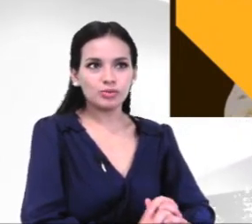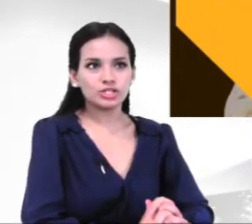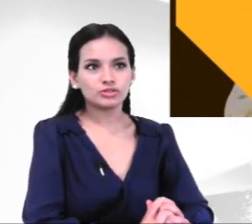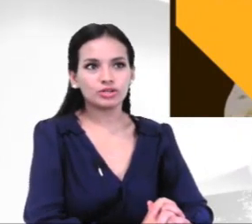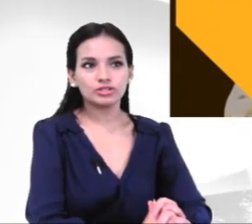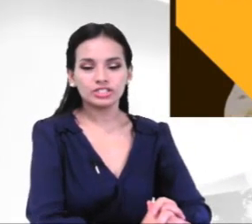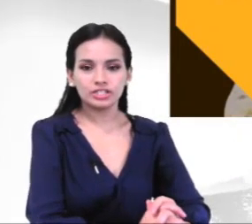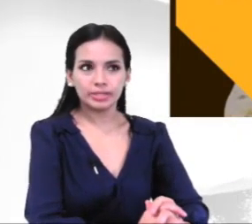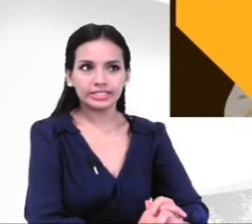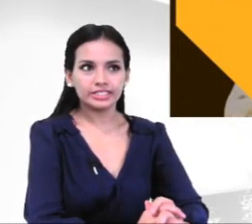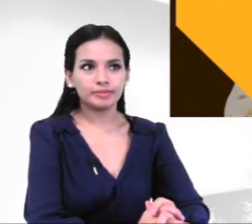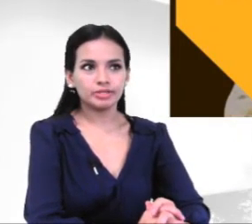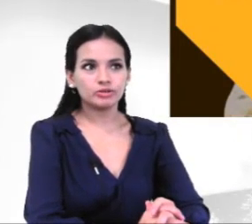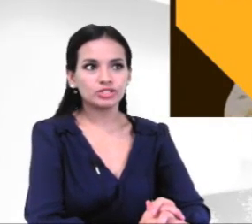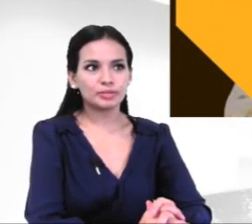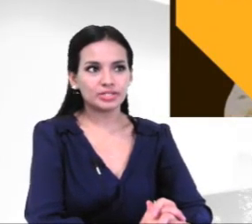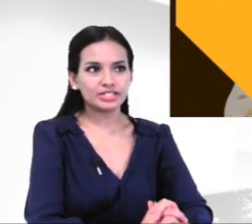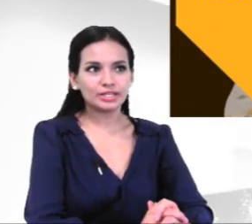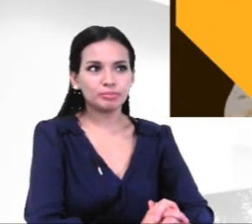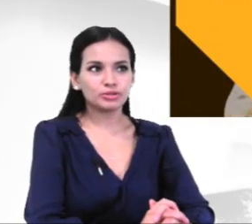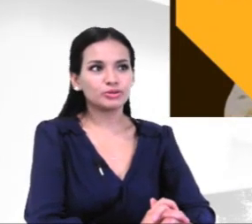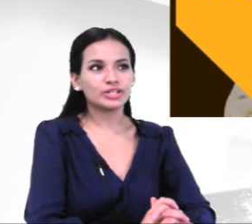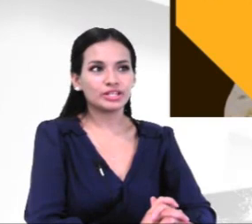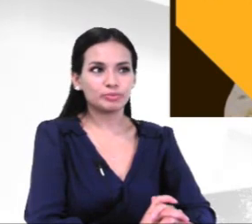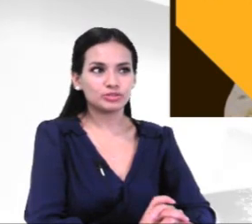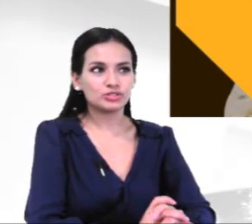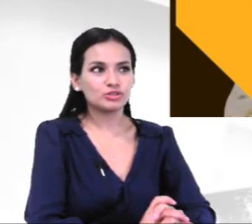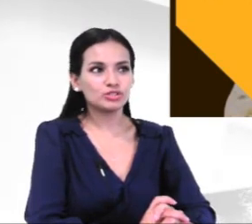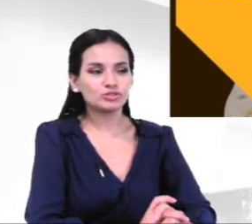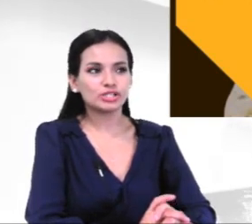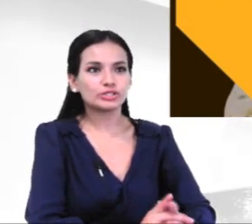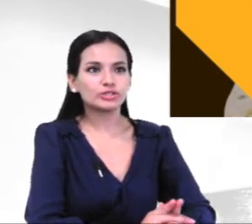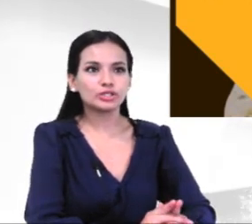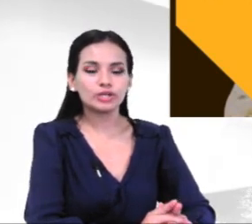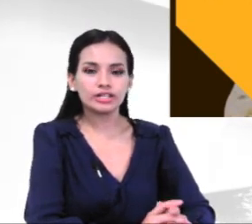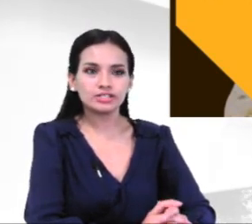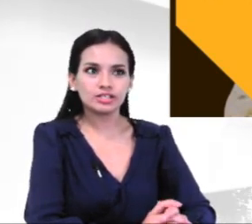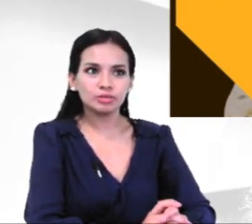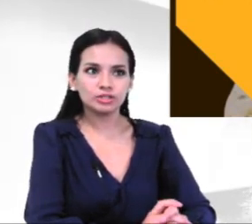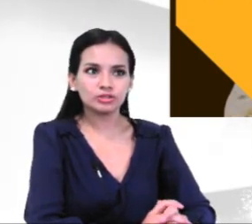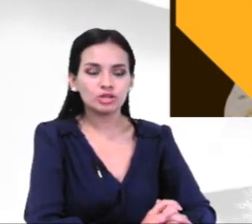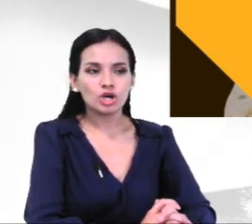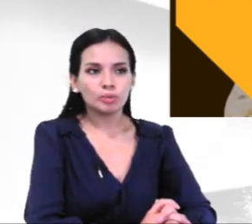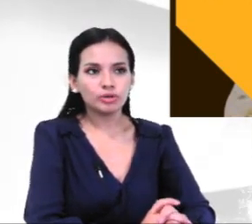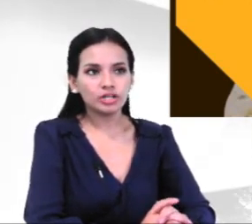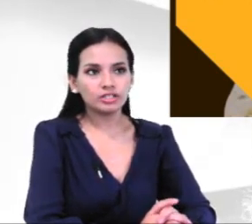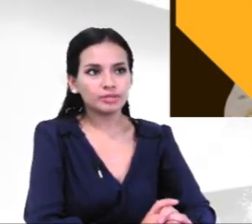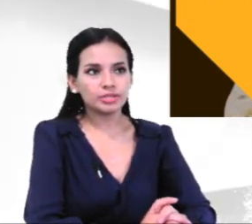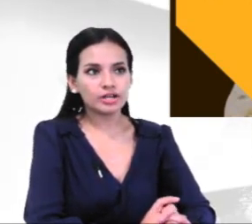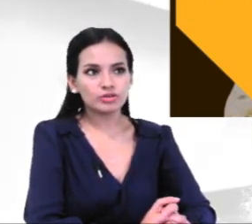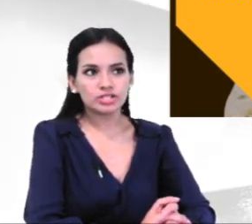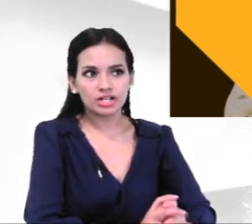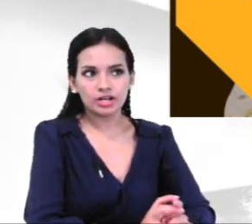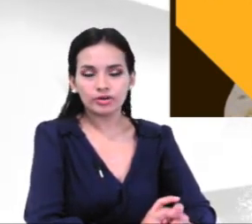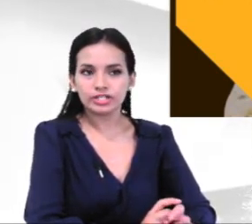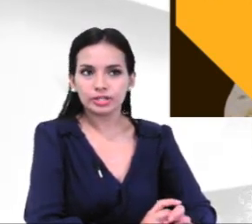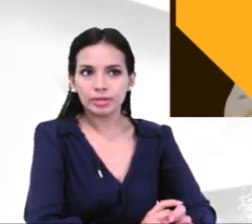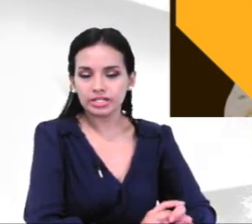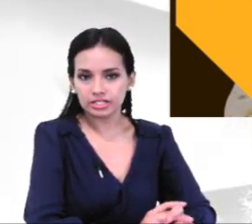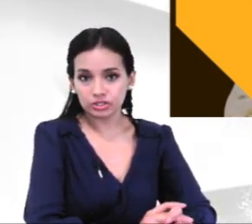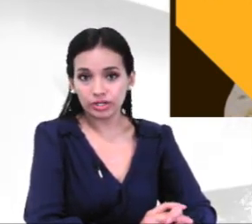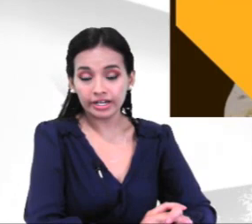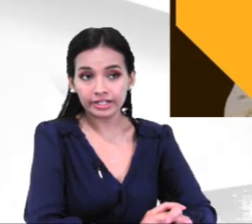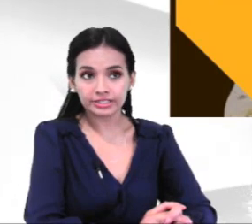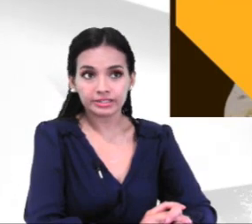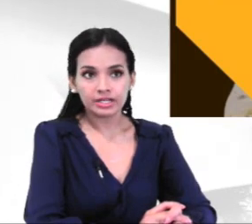y decimos que son ecosistemas dinámicos que presentan periodos de deposición y sustracción natural de sedimentos por la dinámica costera de las corrientes